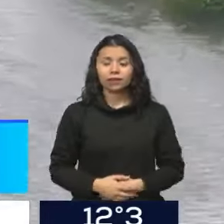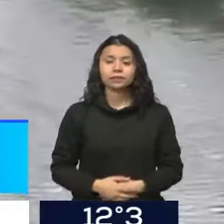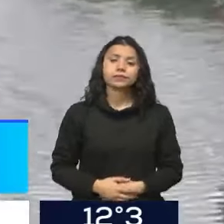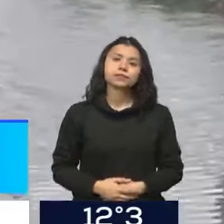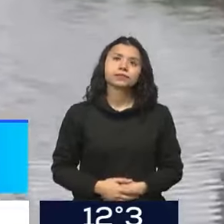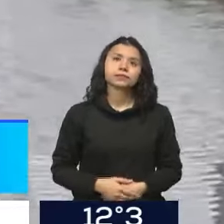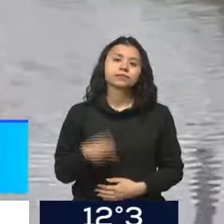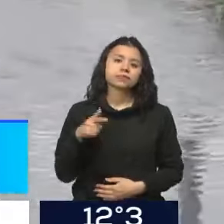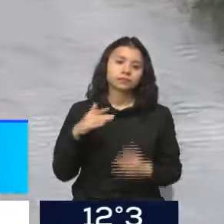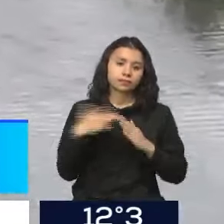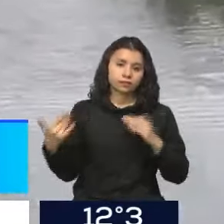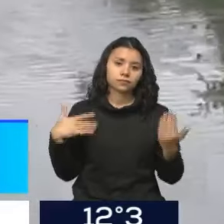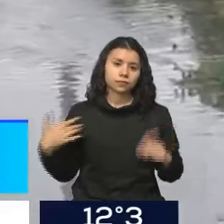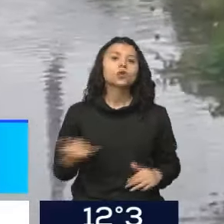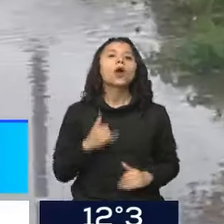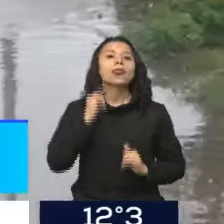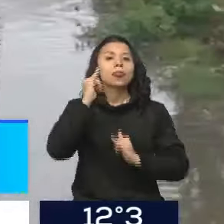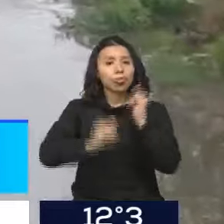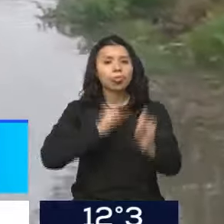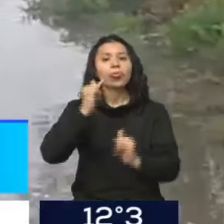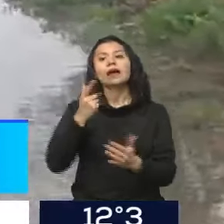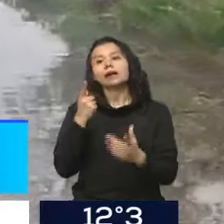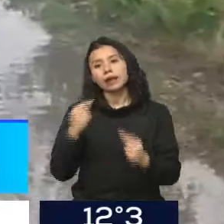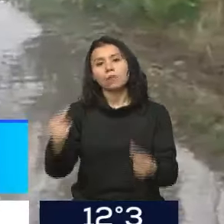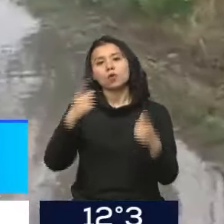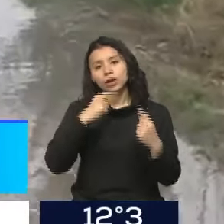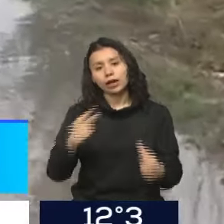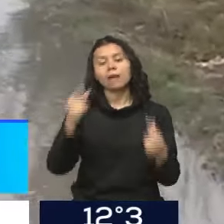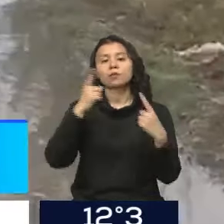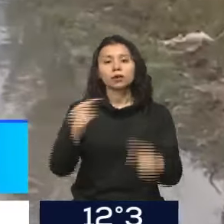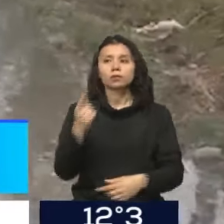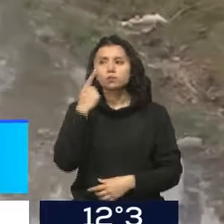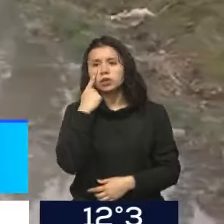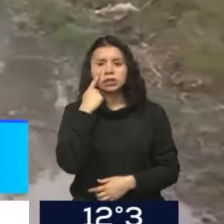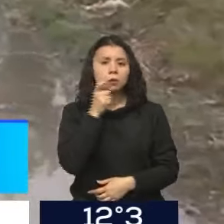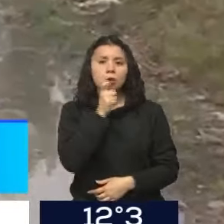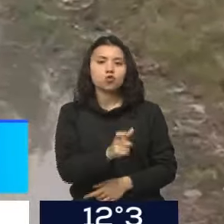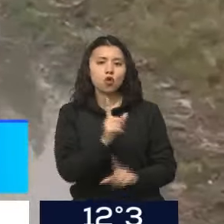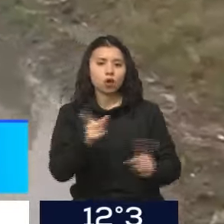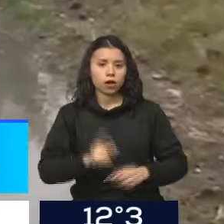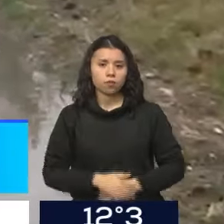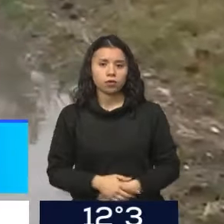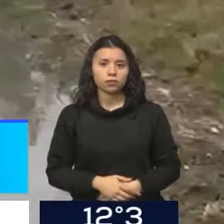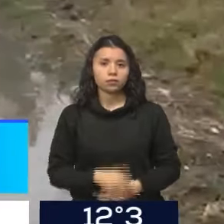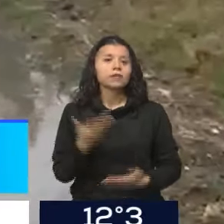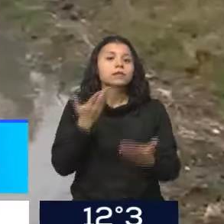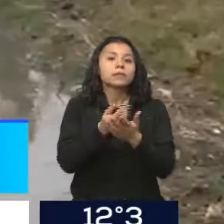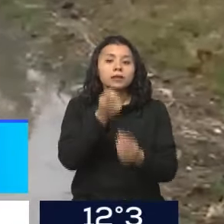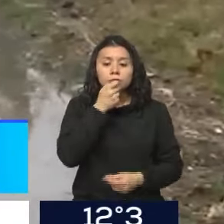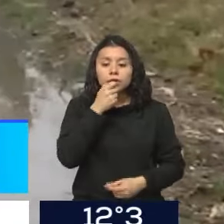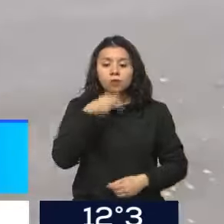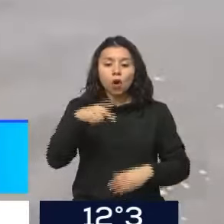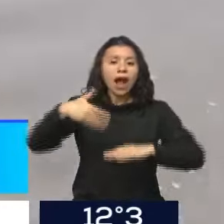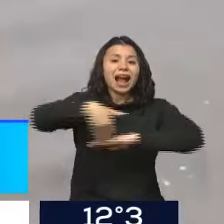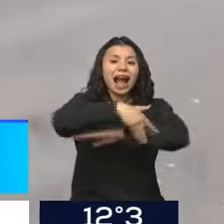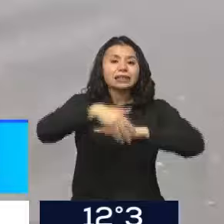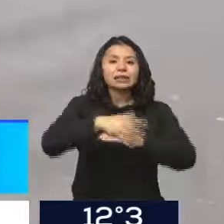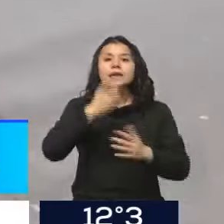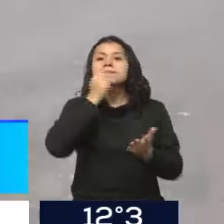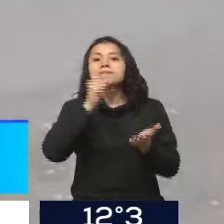constantes reclamos, no han tenido respuesta del municipio. Piden que la calle sea asfaltada o por lo menos enripiada para que no